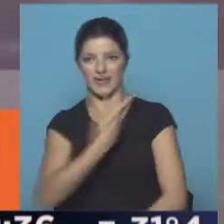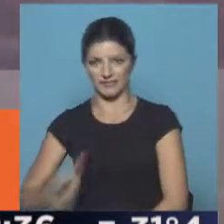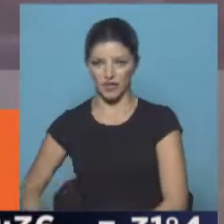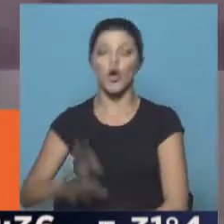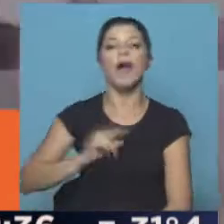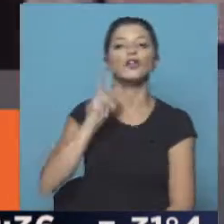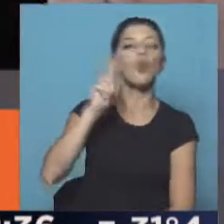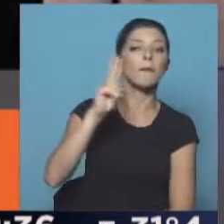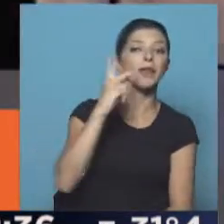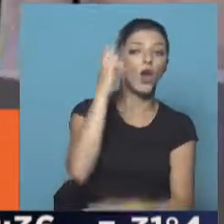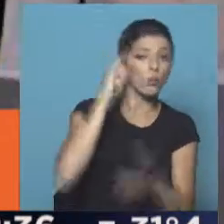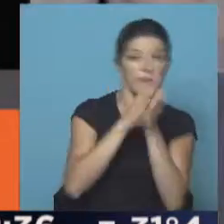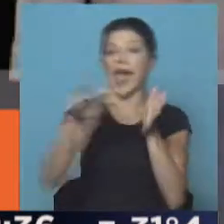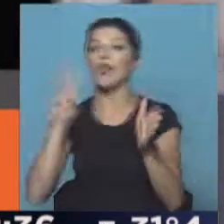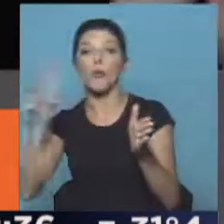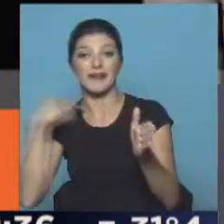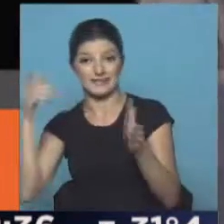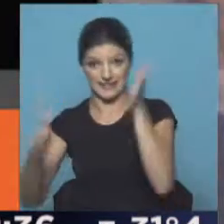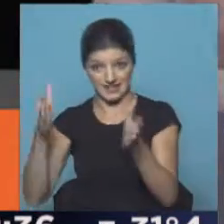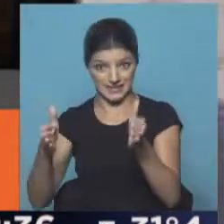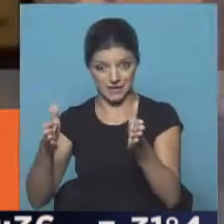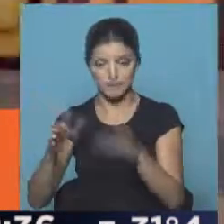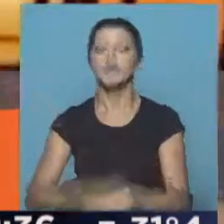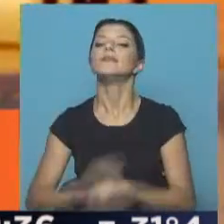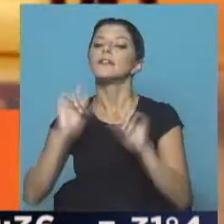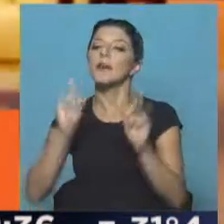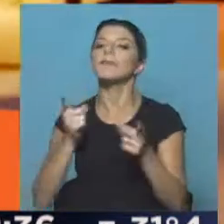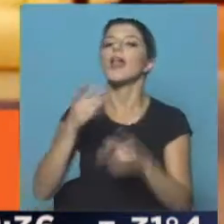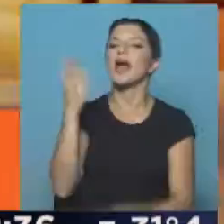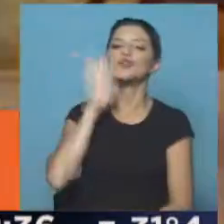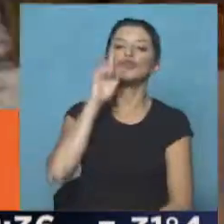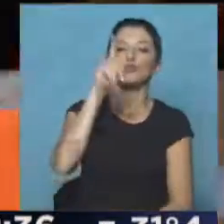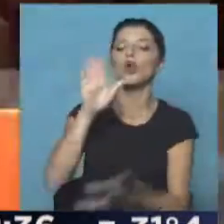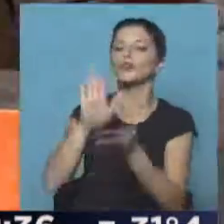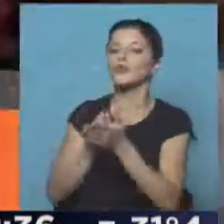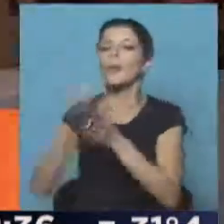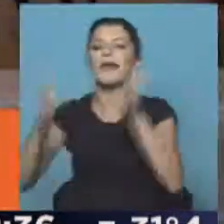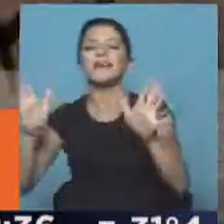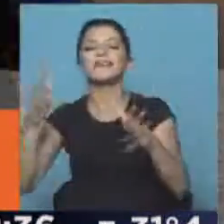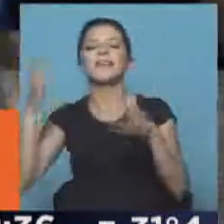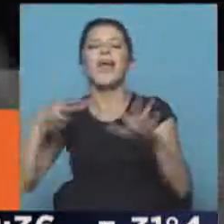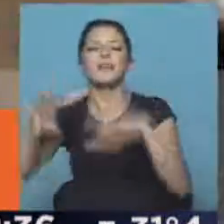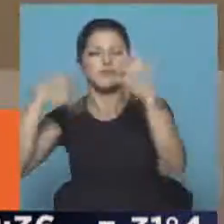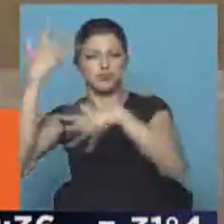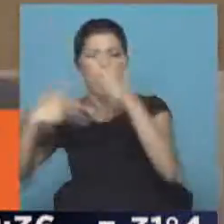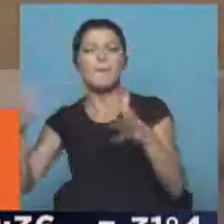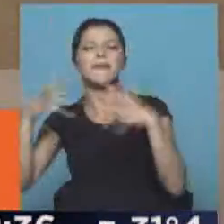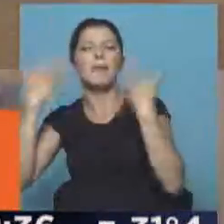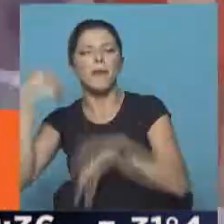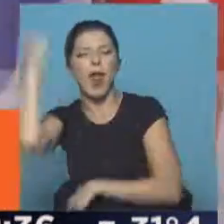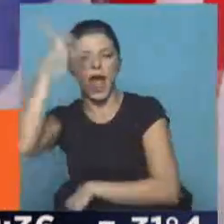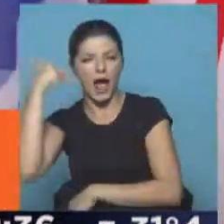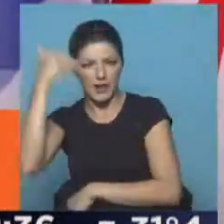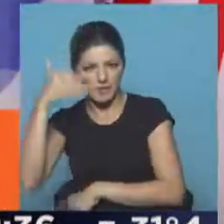2013. Clinton llevó adelante la respuesta de Estados Unidos a los sucesos de la llamada Primavera Árabe, pero sin abandonar el